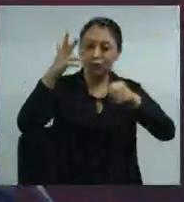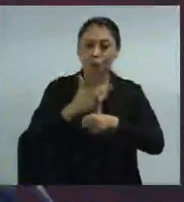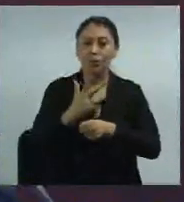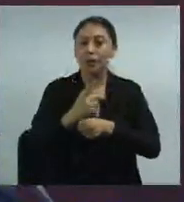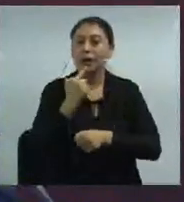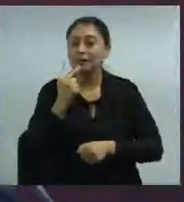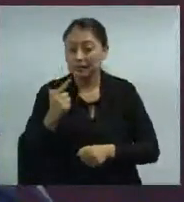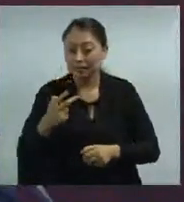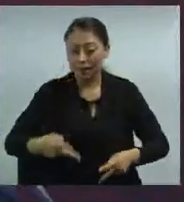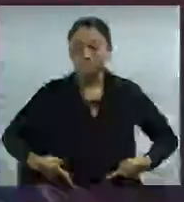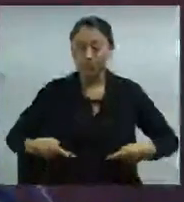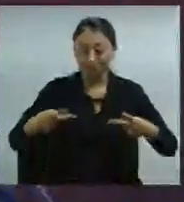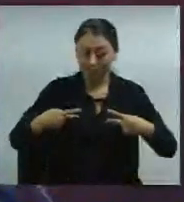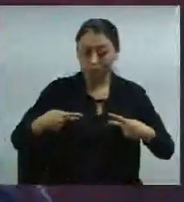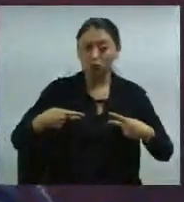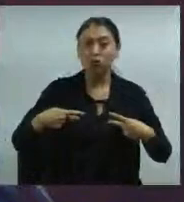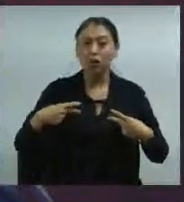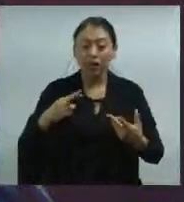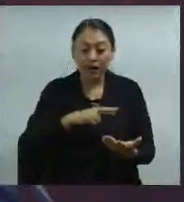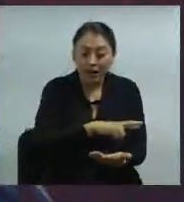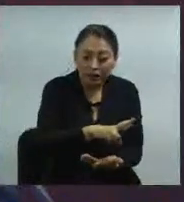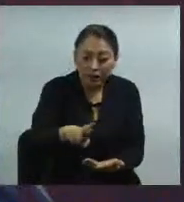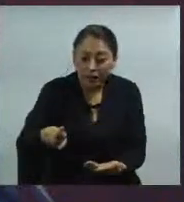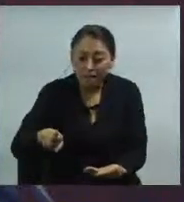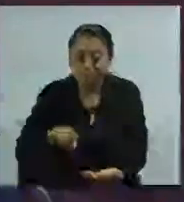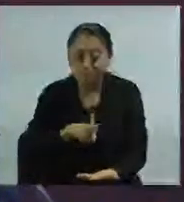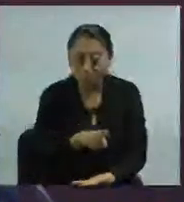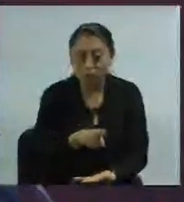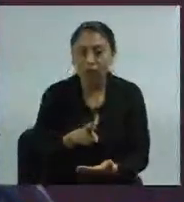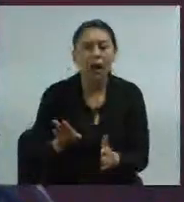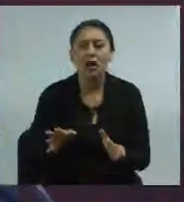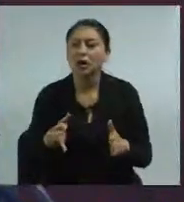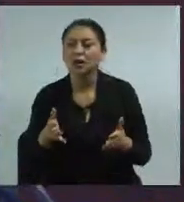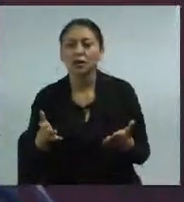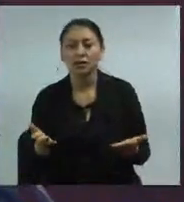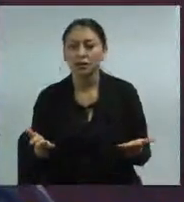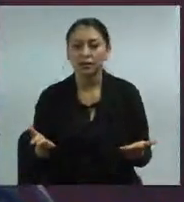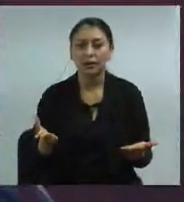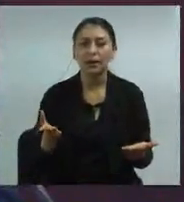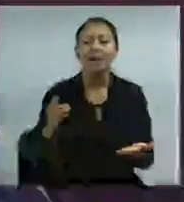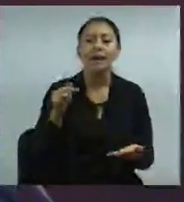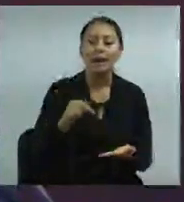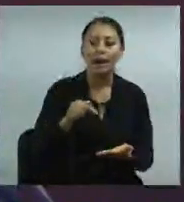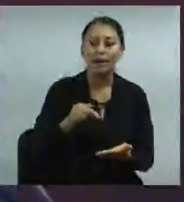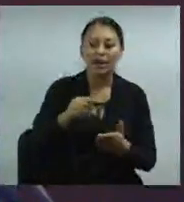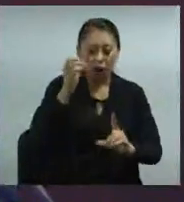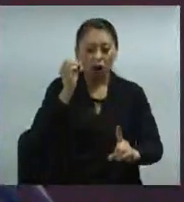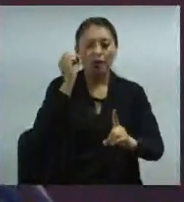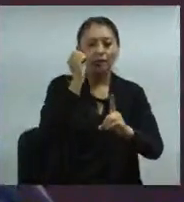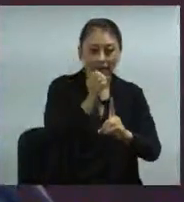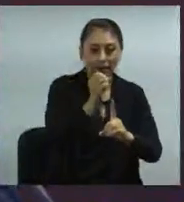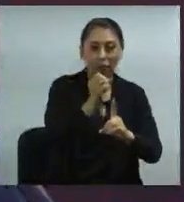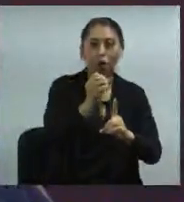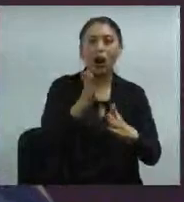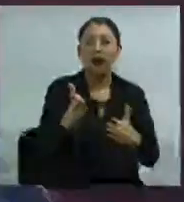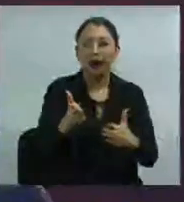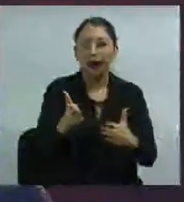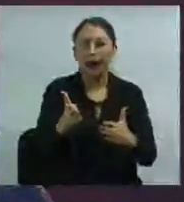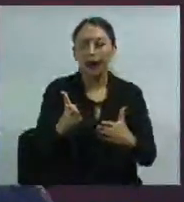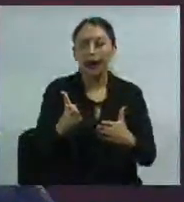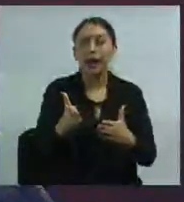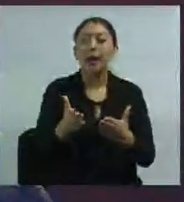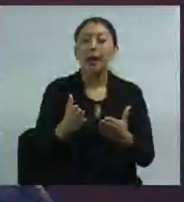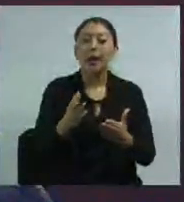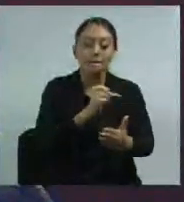dice que vivimos en una república, y en una república lo que pretende es que se dividan los